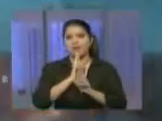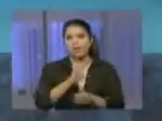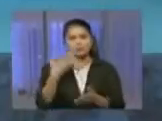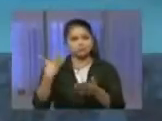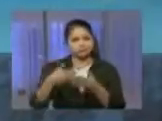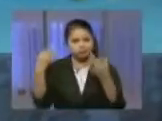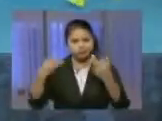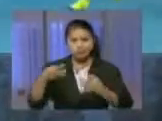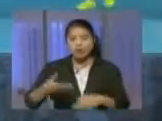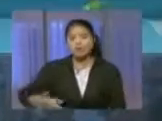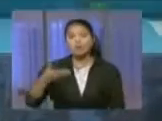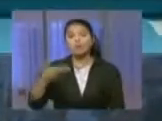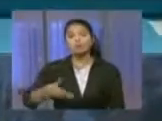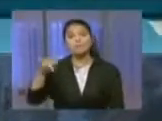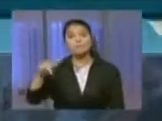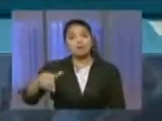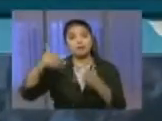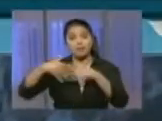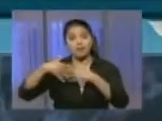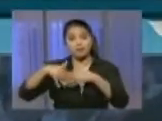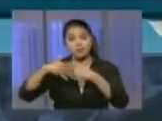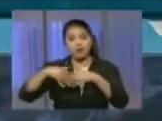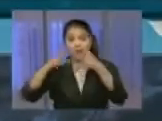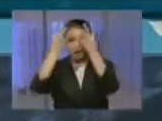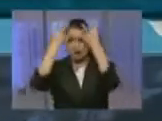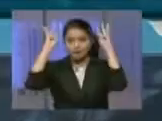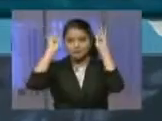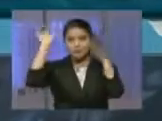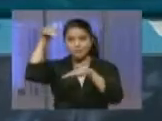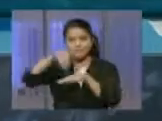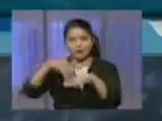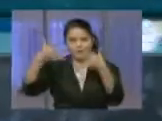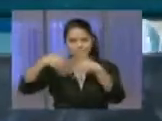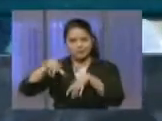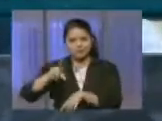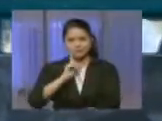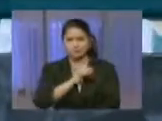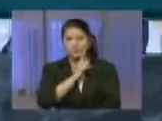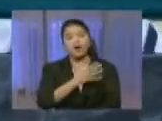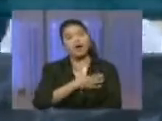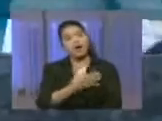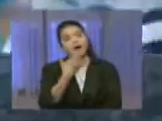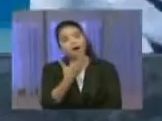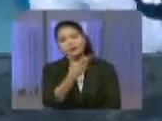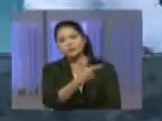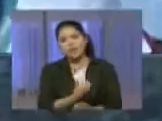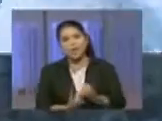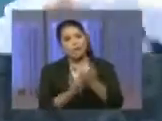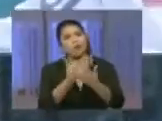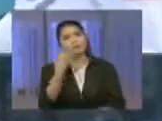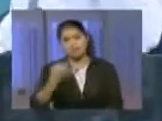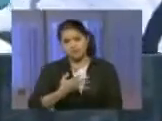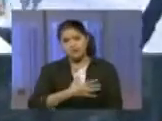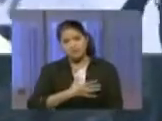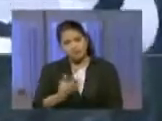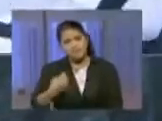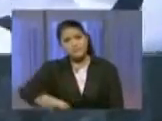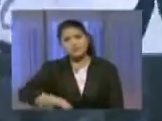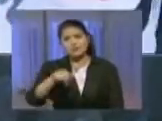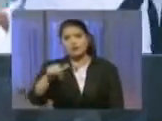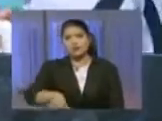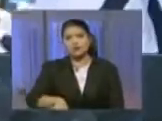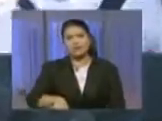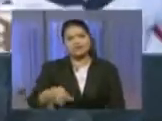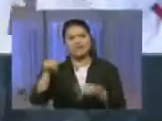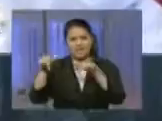trascendentales para esta planta cacique maracay y agradecemos todo el apoyo suyo de verdad presidente esto no hubiese